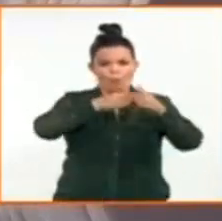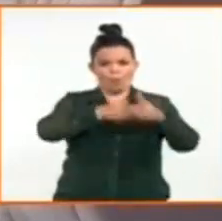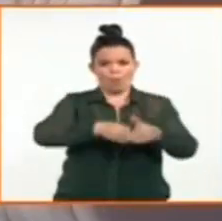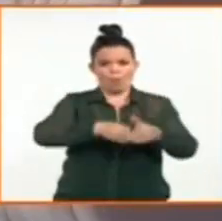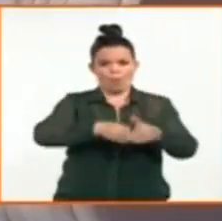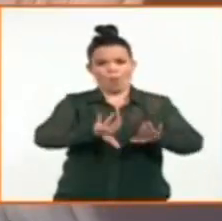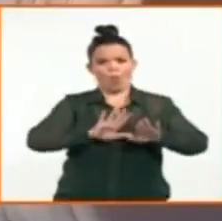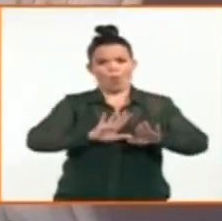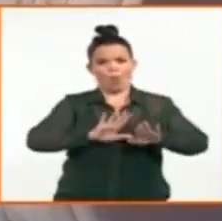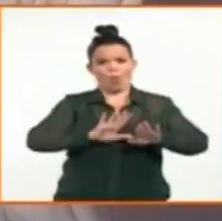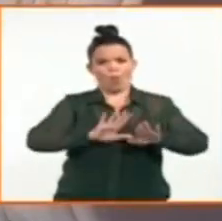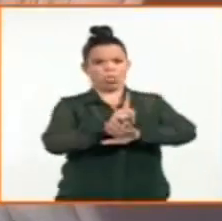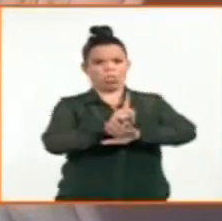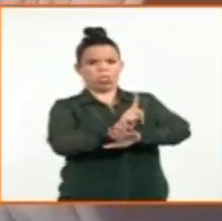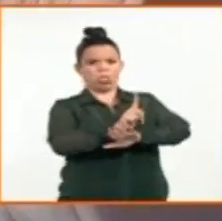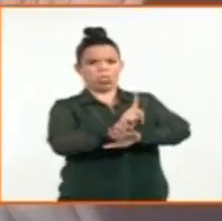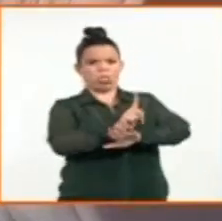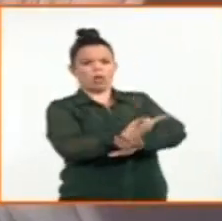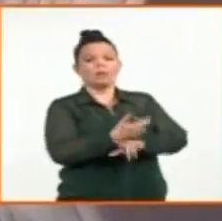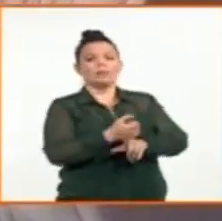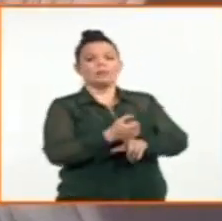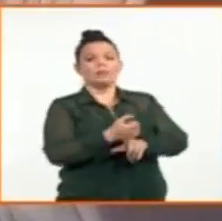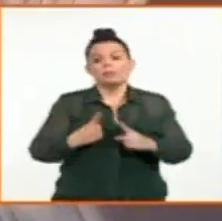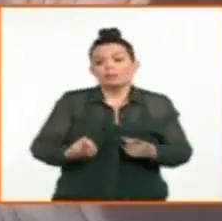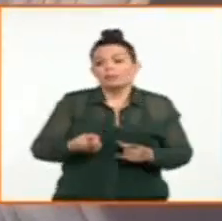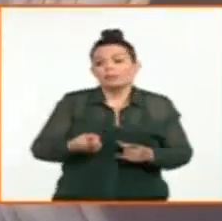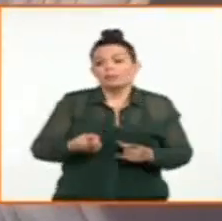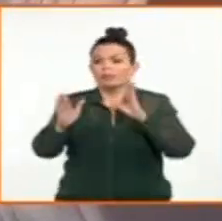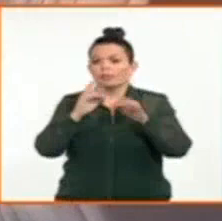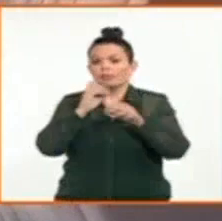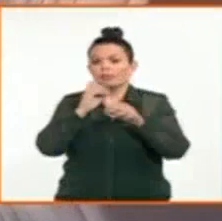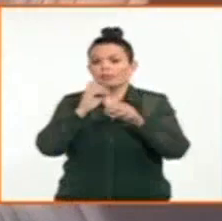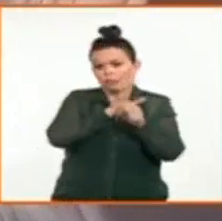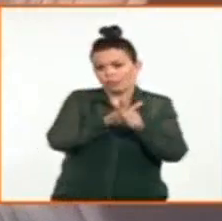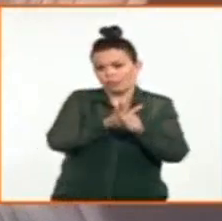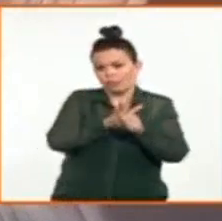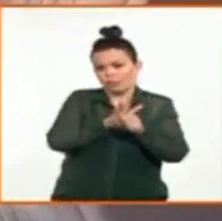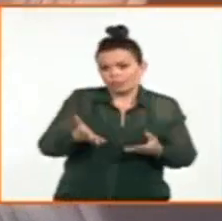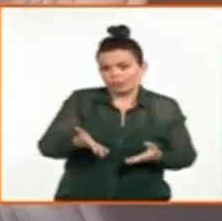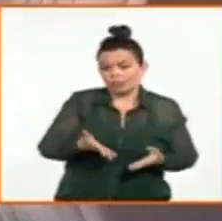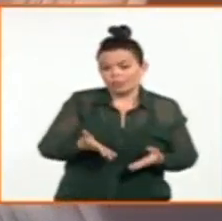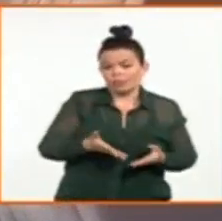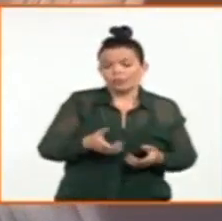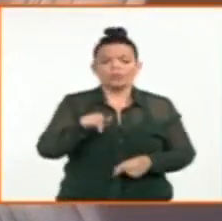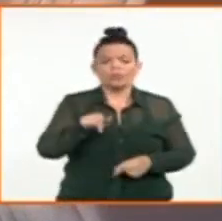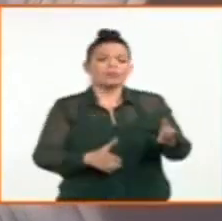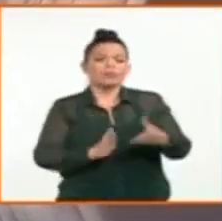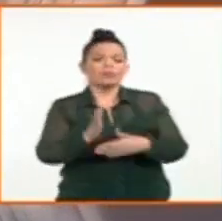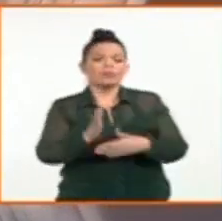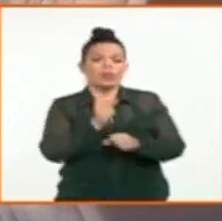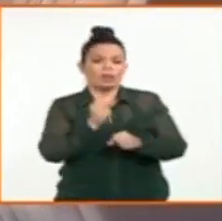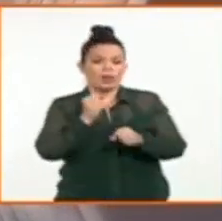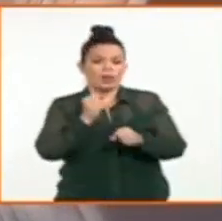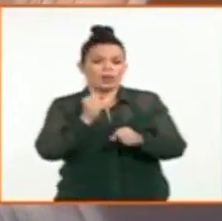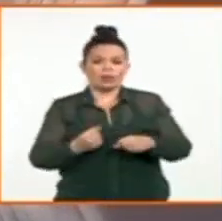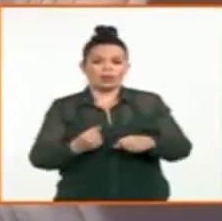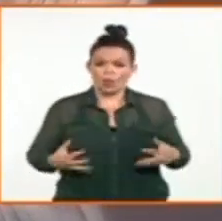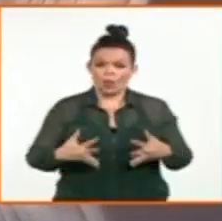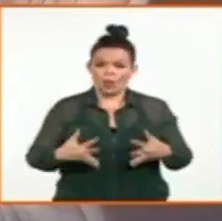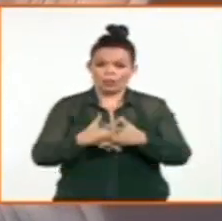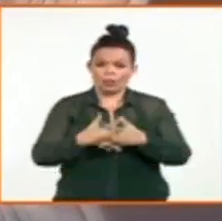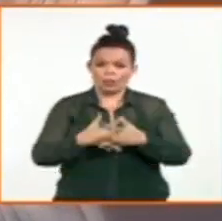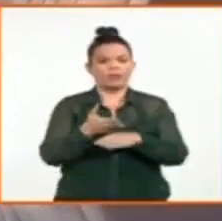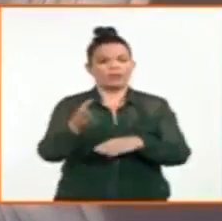más en este escenario productivo, y para lo cual se ha trabajado con mucha coordinación con los organismos. Como bien le